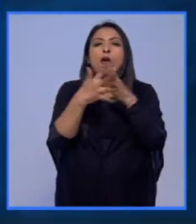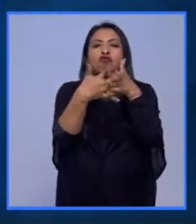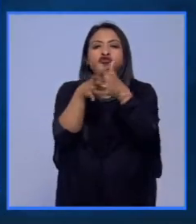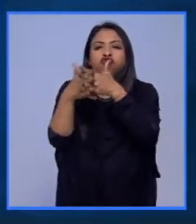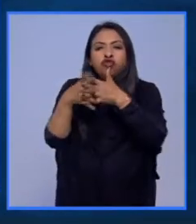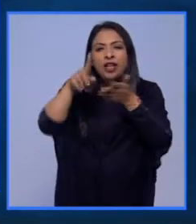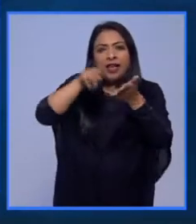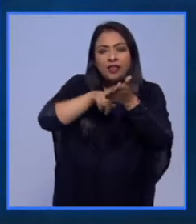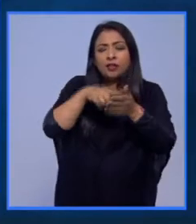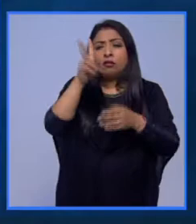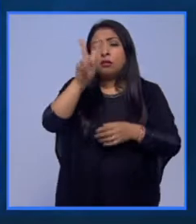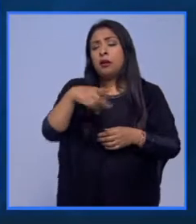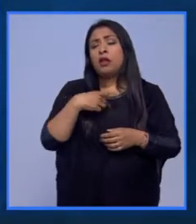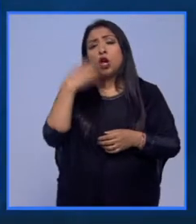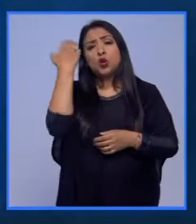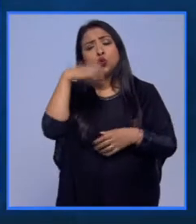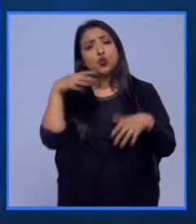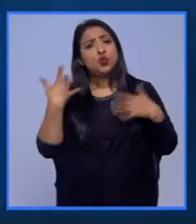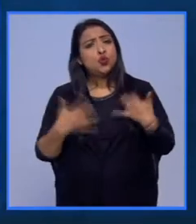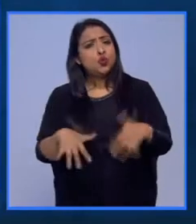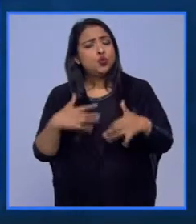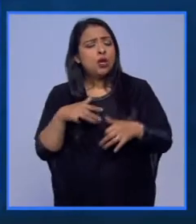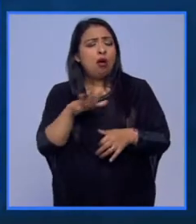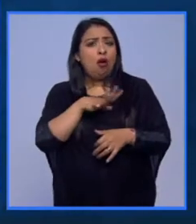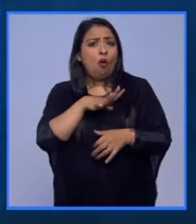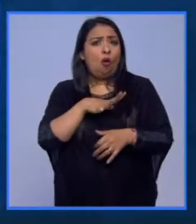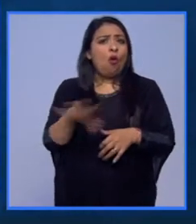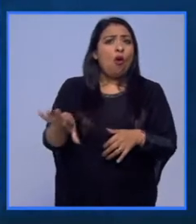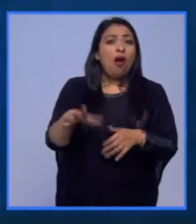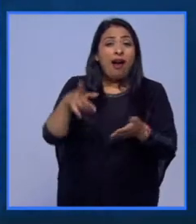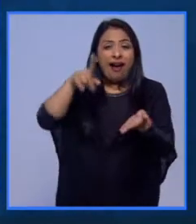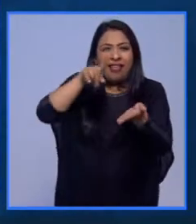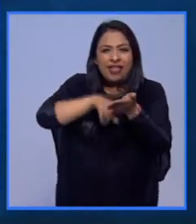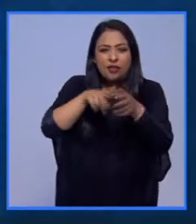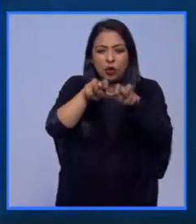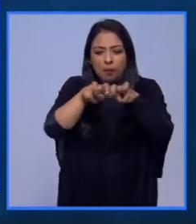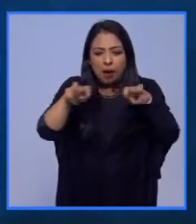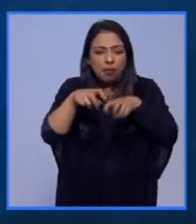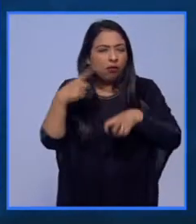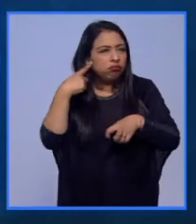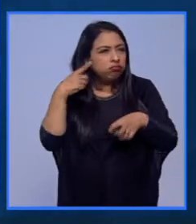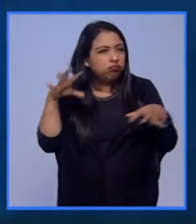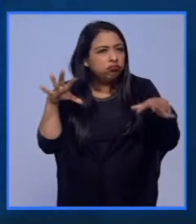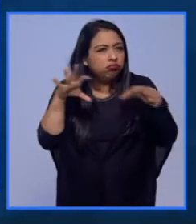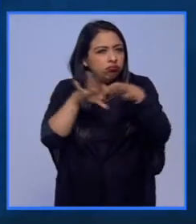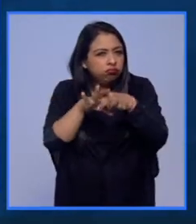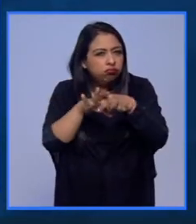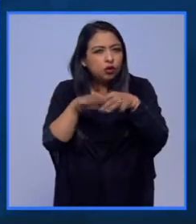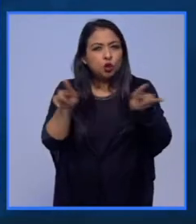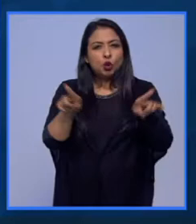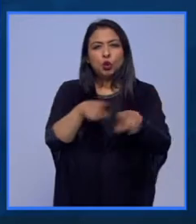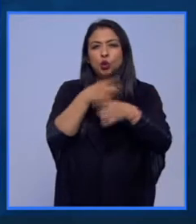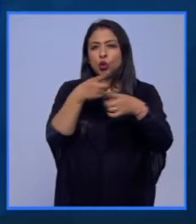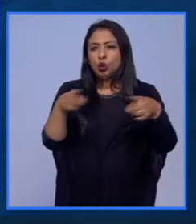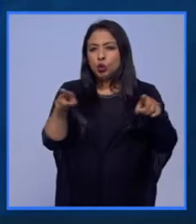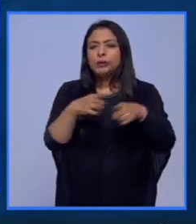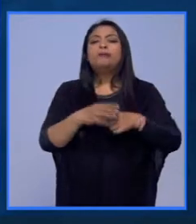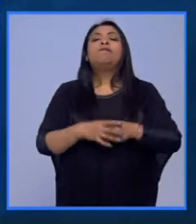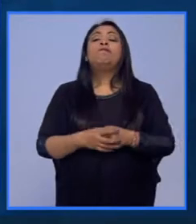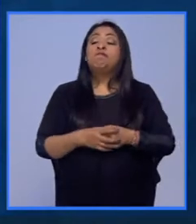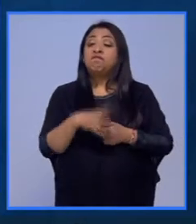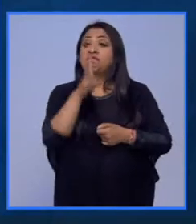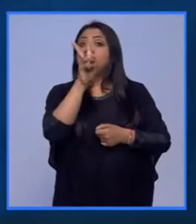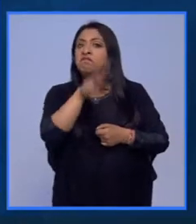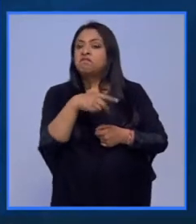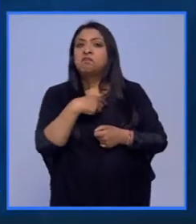orquestal, lo cual da una experiencia verdaderamente increíble, porque estás dentro de la sonoridad que emana de la orquesta. Efectivamente, ya